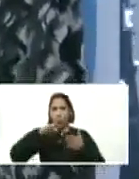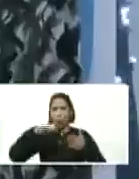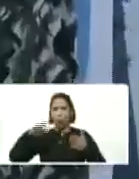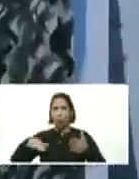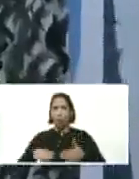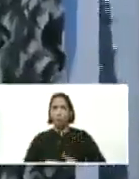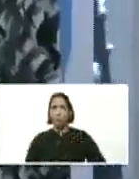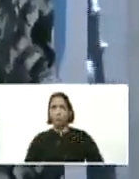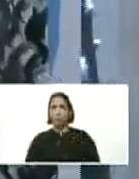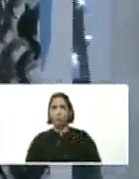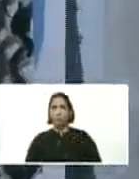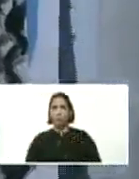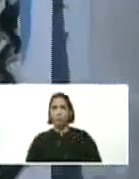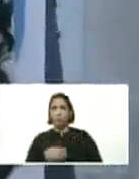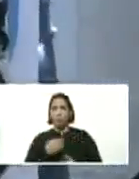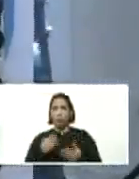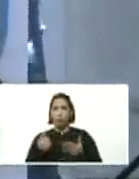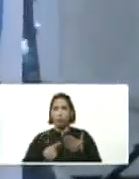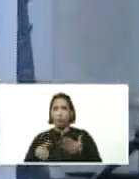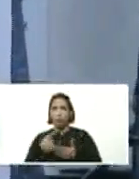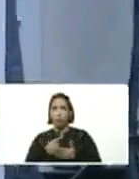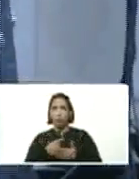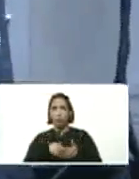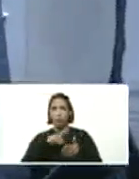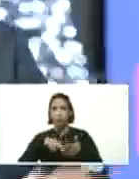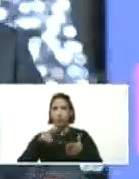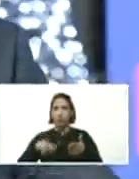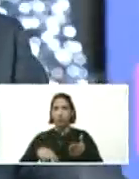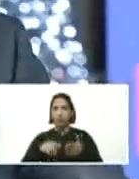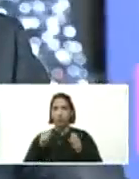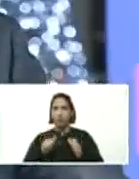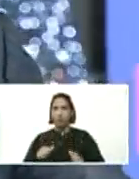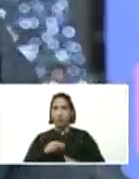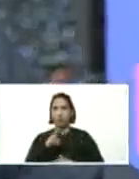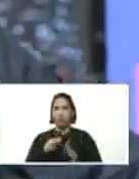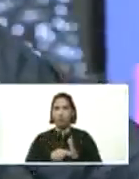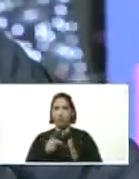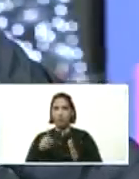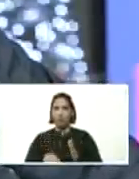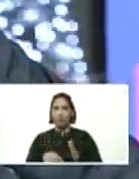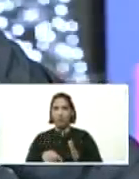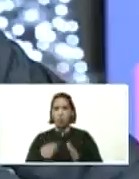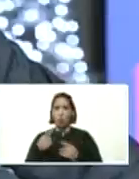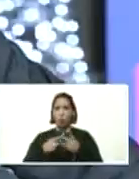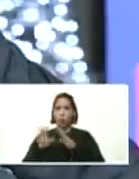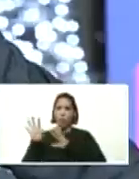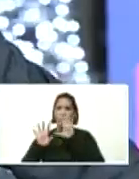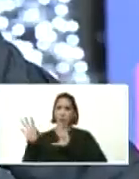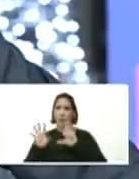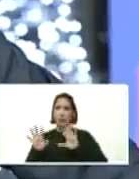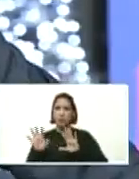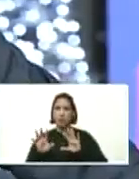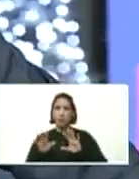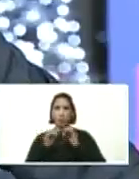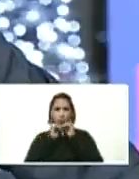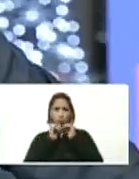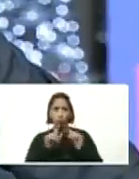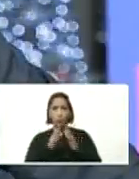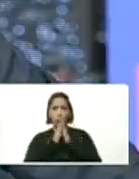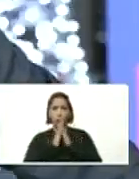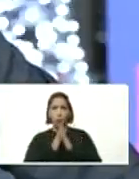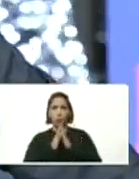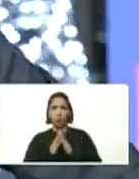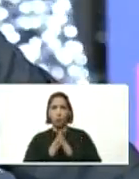Malivaca. Vamos a realizar una pintada ahí con artistas nacionales y extranjeros. Yo le pido la máxima difusión posible